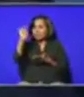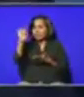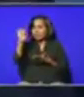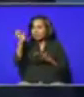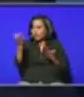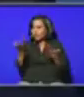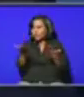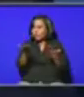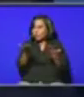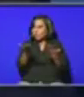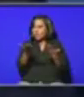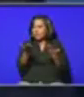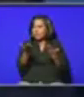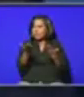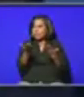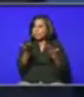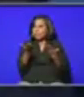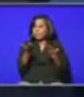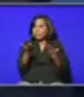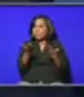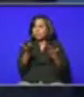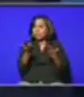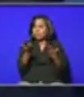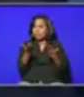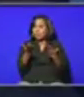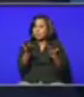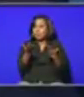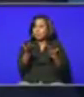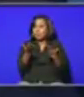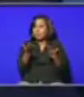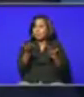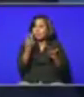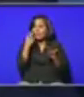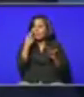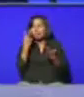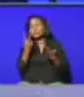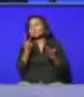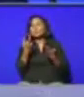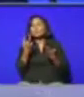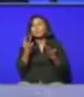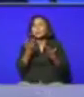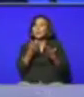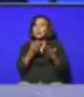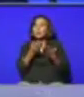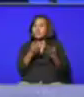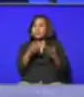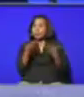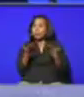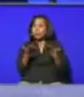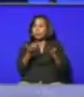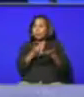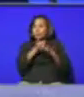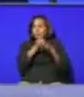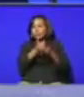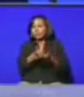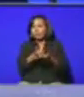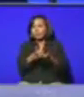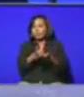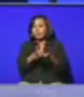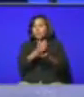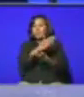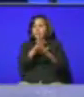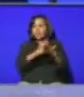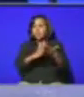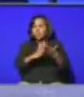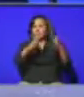recorrido colegios, el Artes y Oficio, un colegio vocacional también en San Miguelito. ¿Cómo no